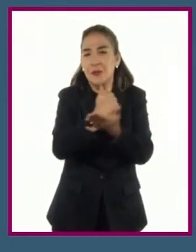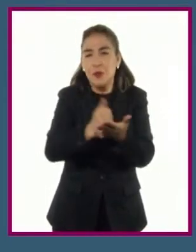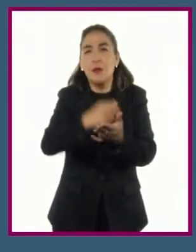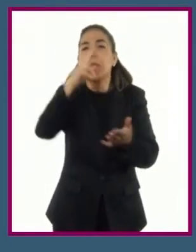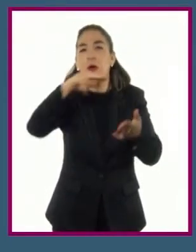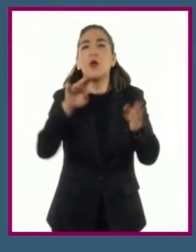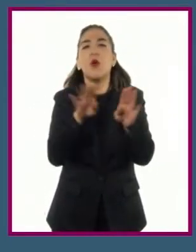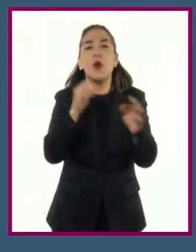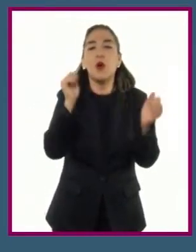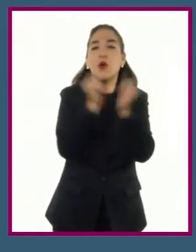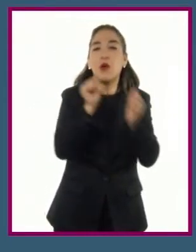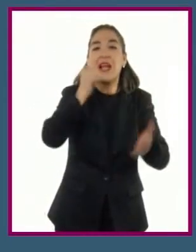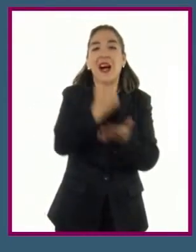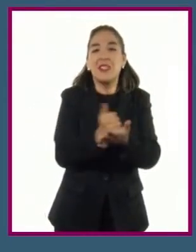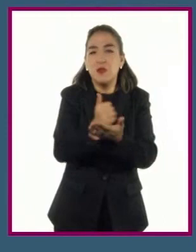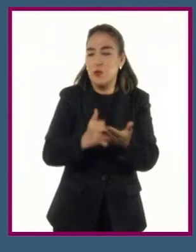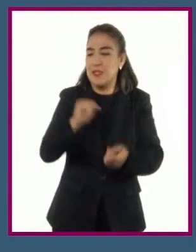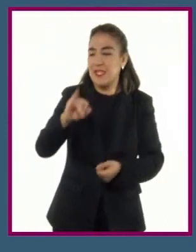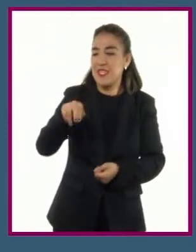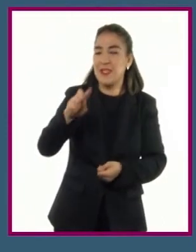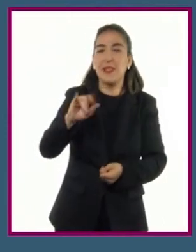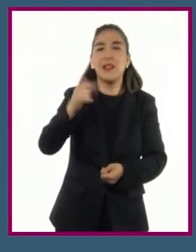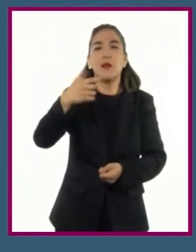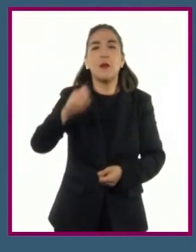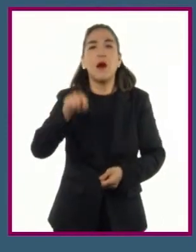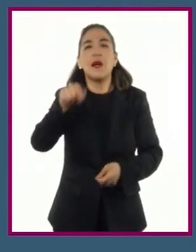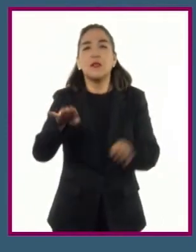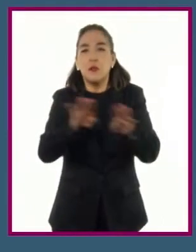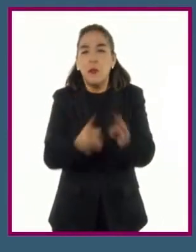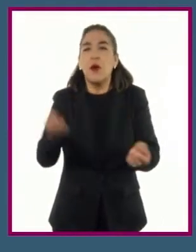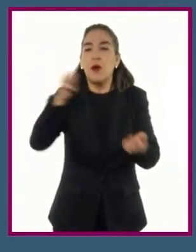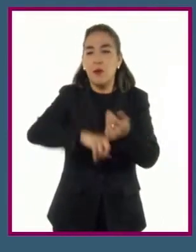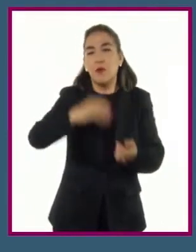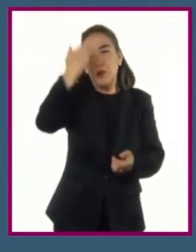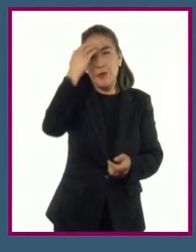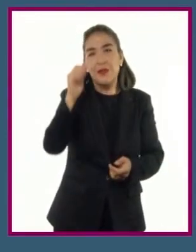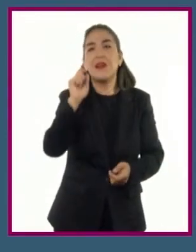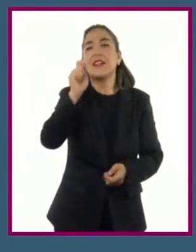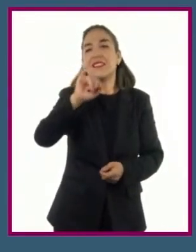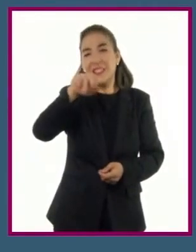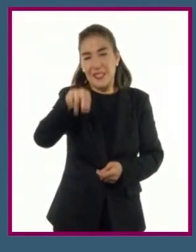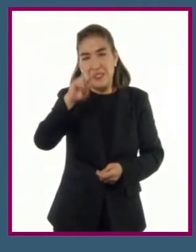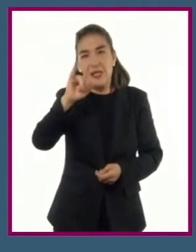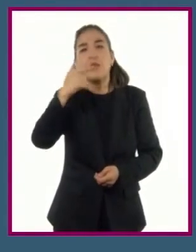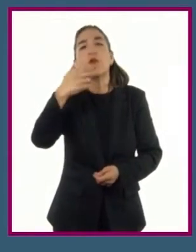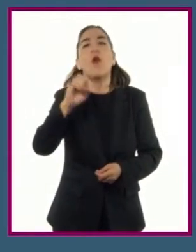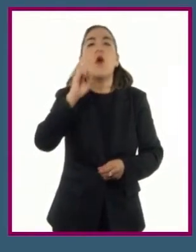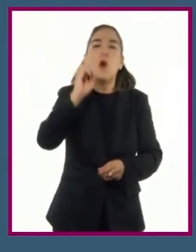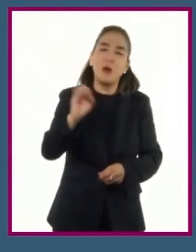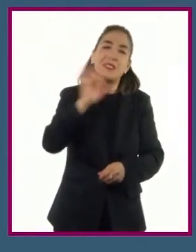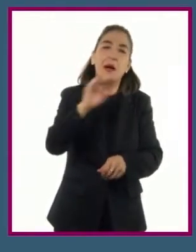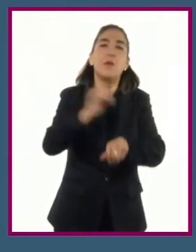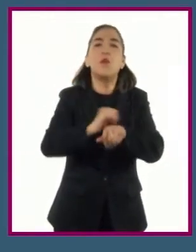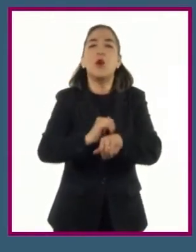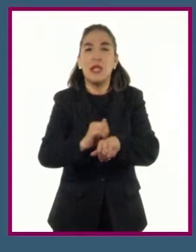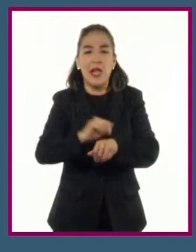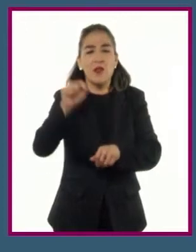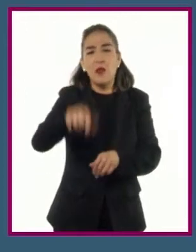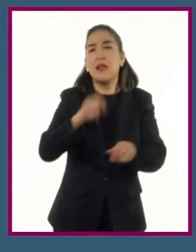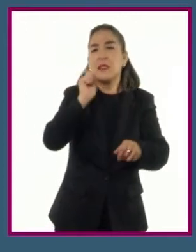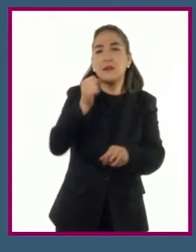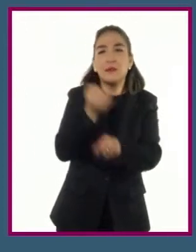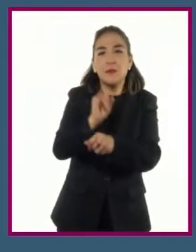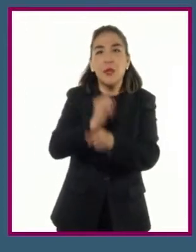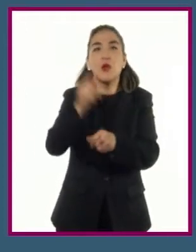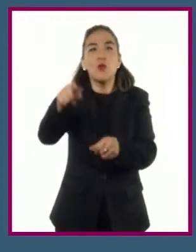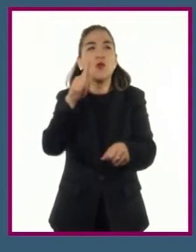se fermenta para extraer un colorante llamado añil, también conocido como índigo o morado. El índigo o añil es un